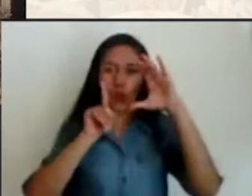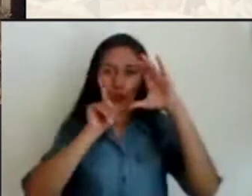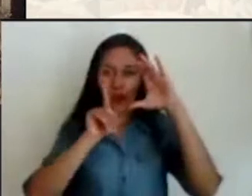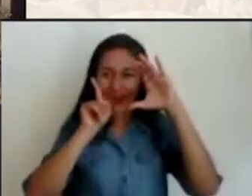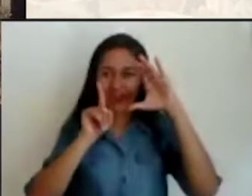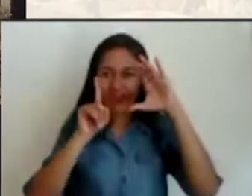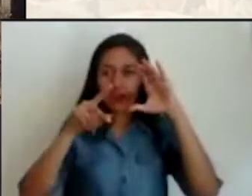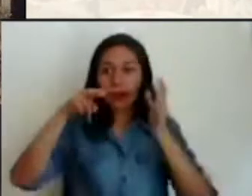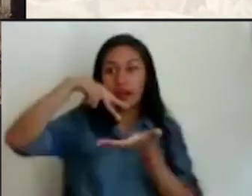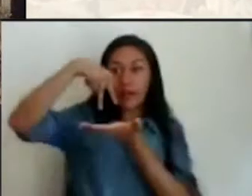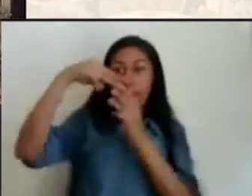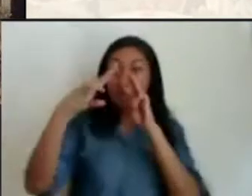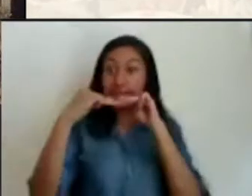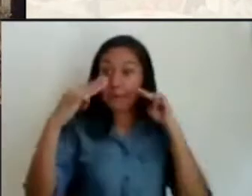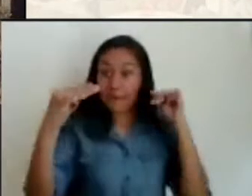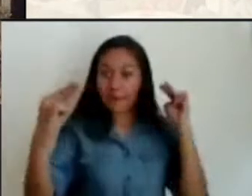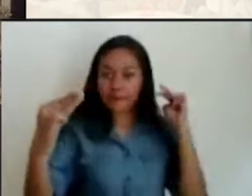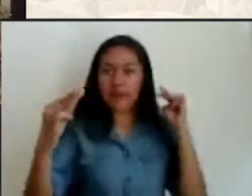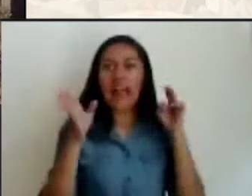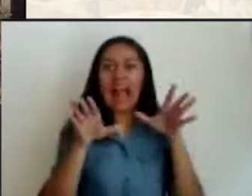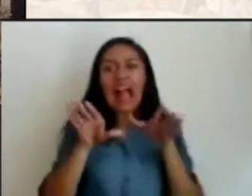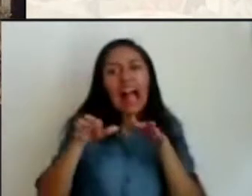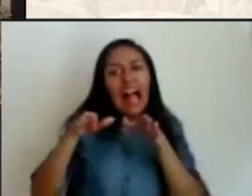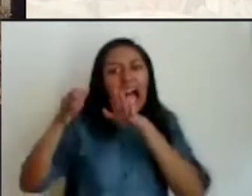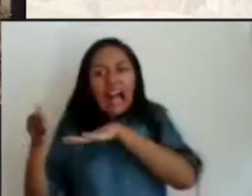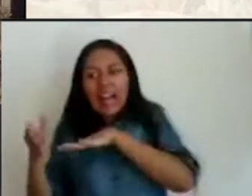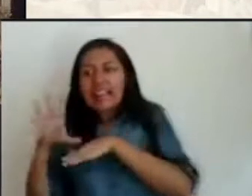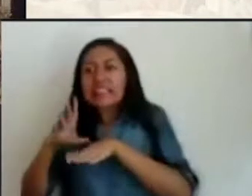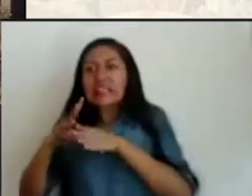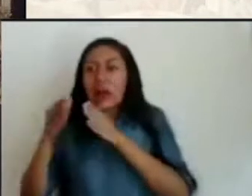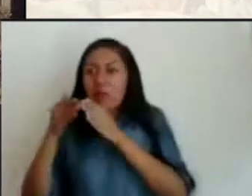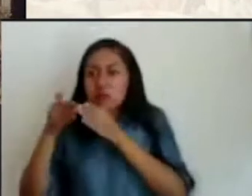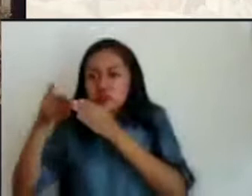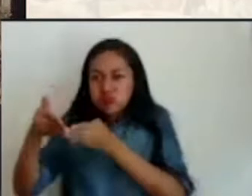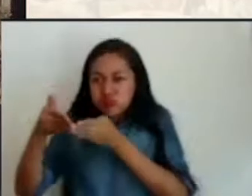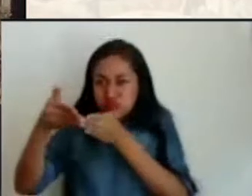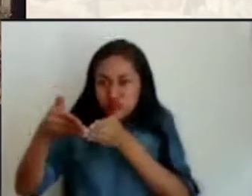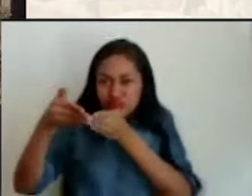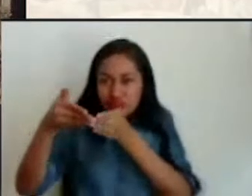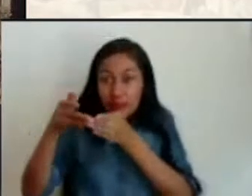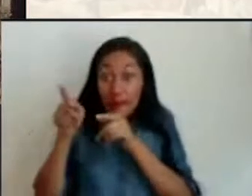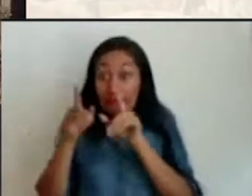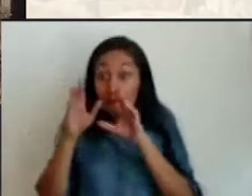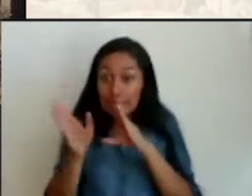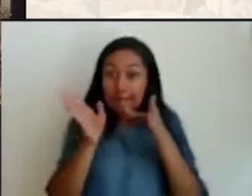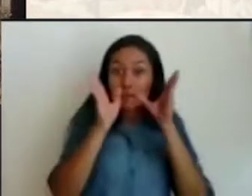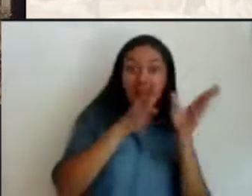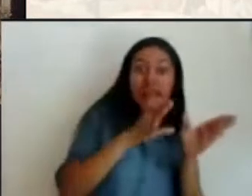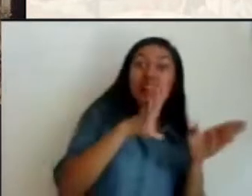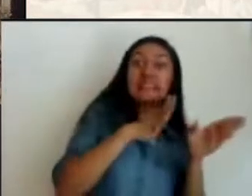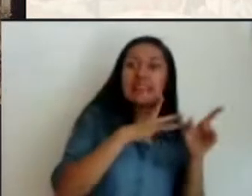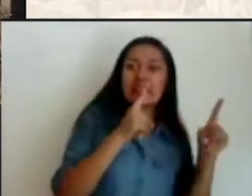a los acontecimientos de entonces. Ahora, Nec nuper danici,